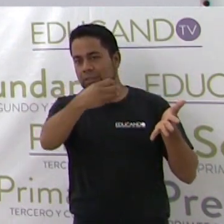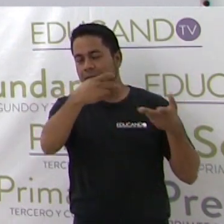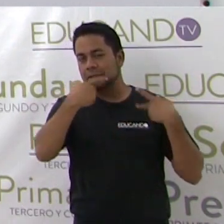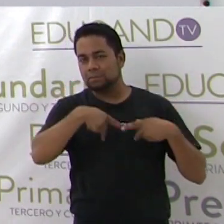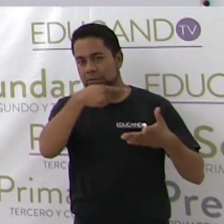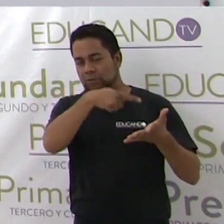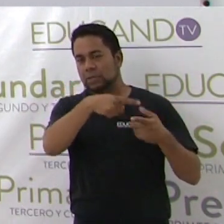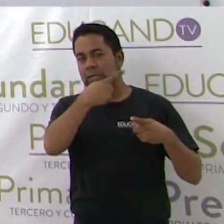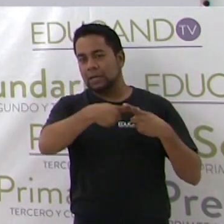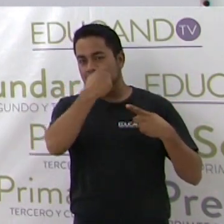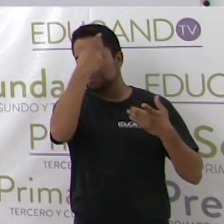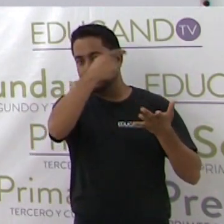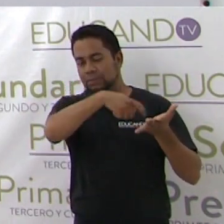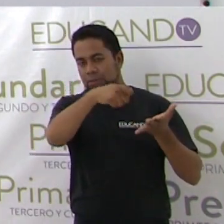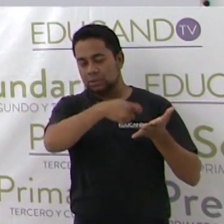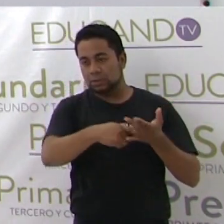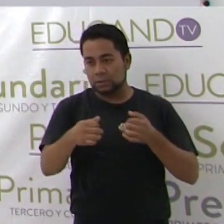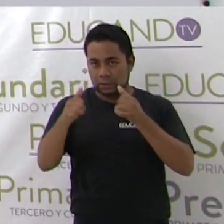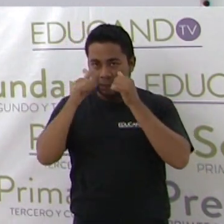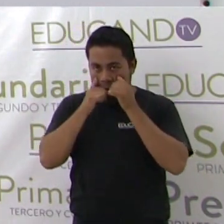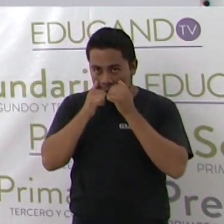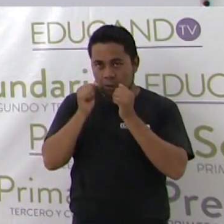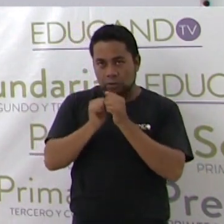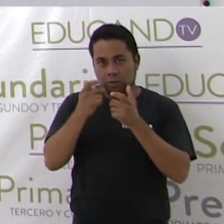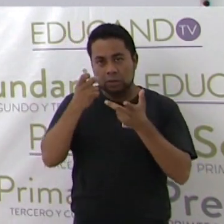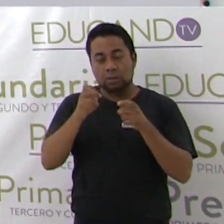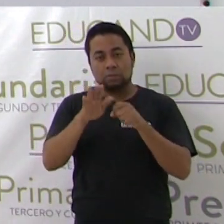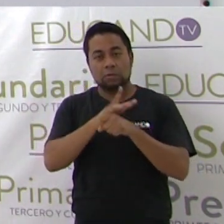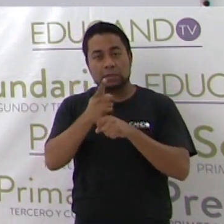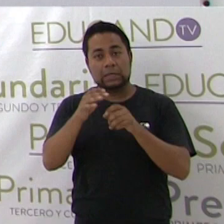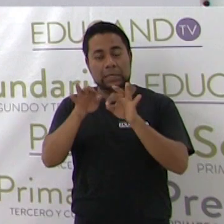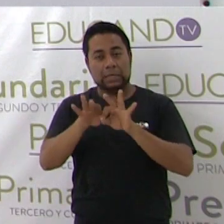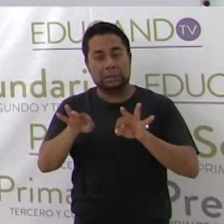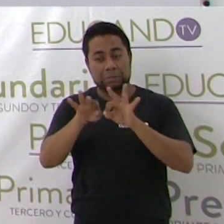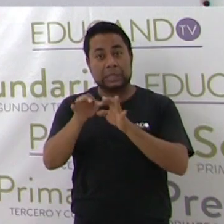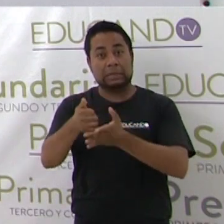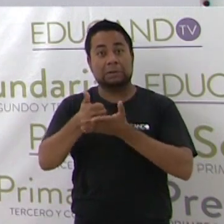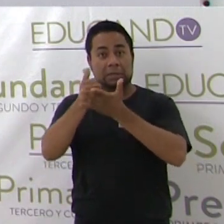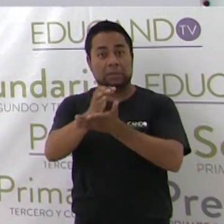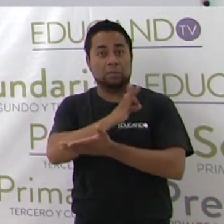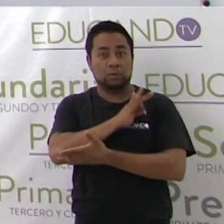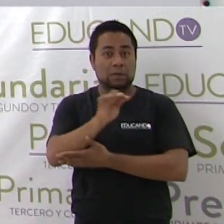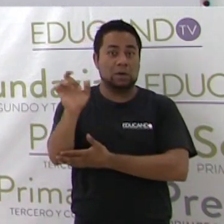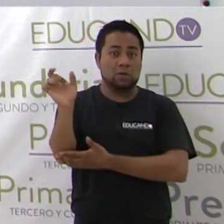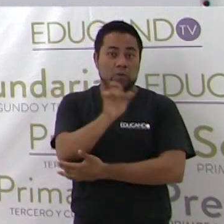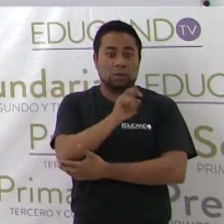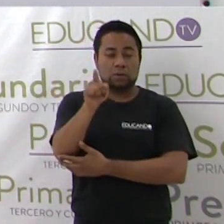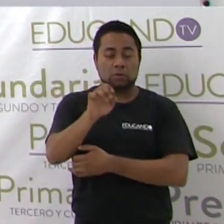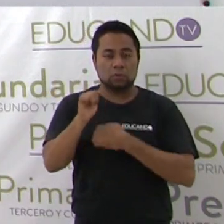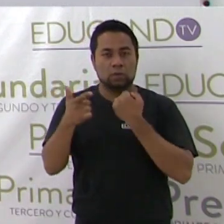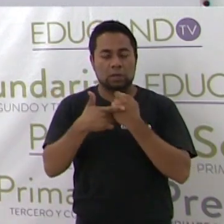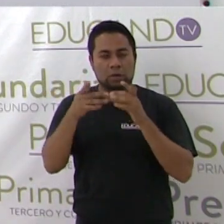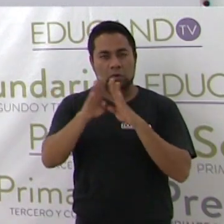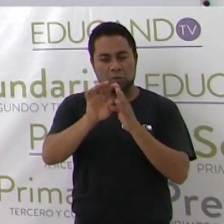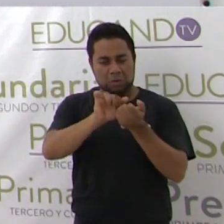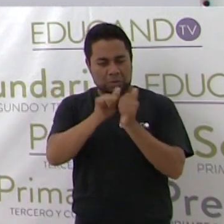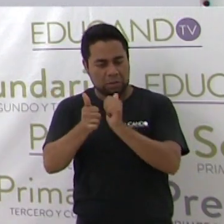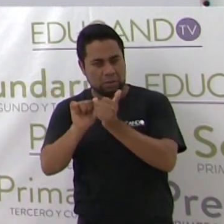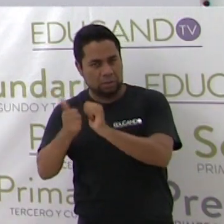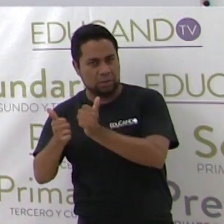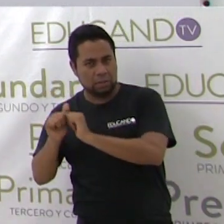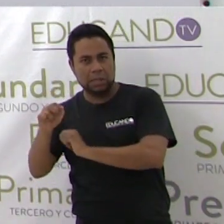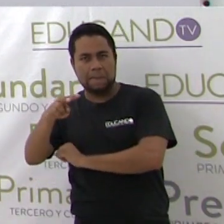Atención con esto porque nos va a hacer referencia al momento de poder hacer la conjugación de los